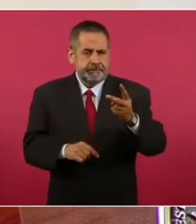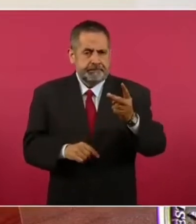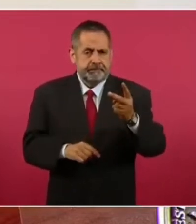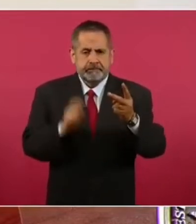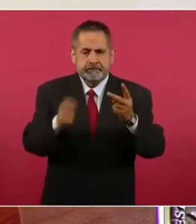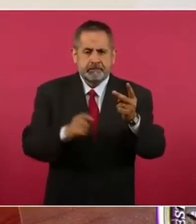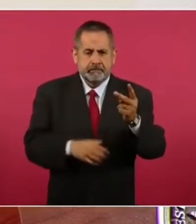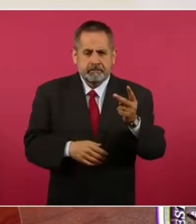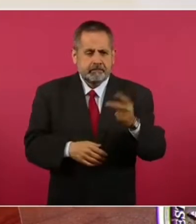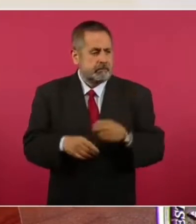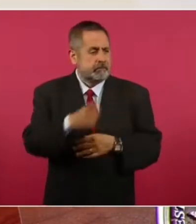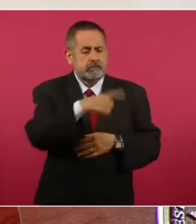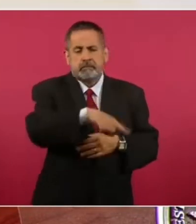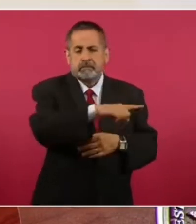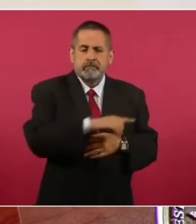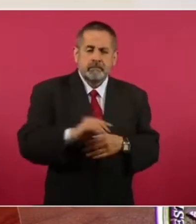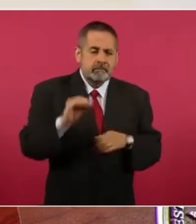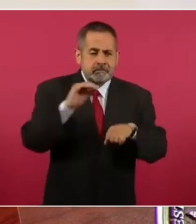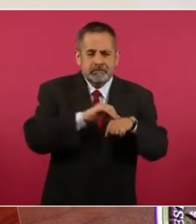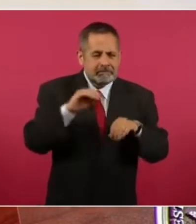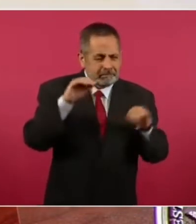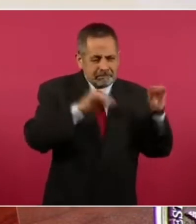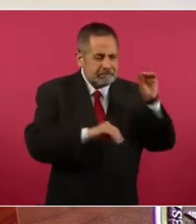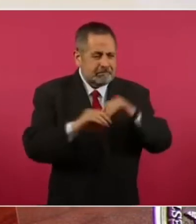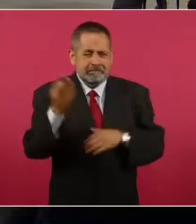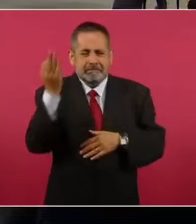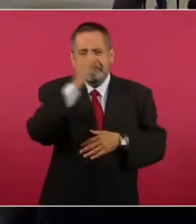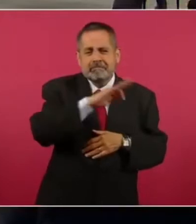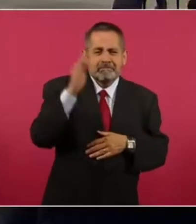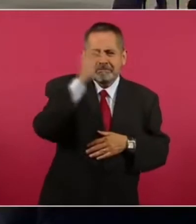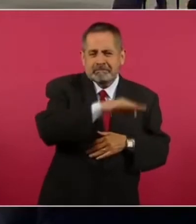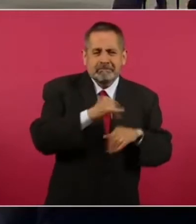es que falsificaban información.